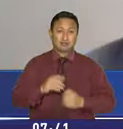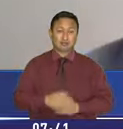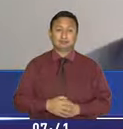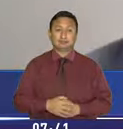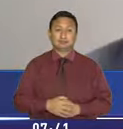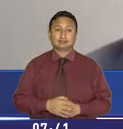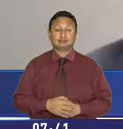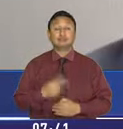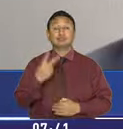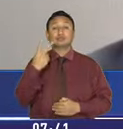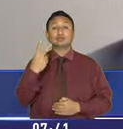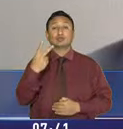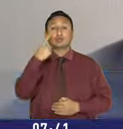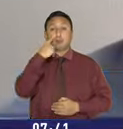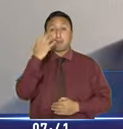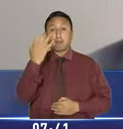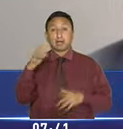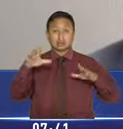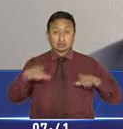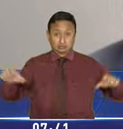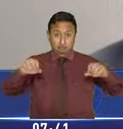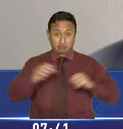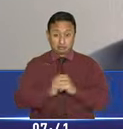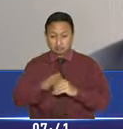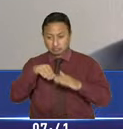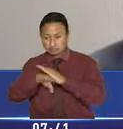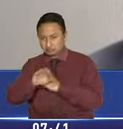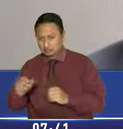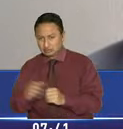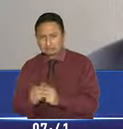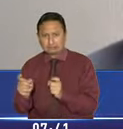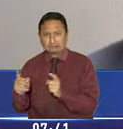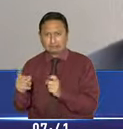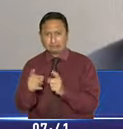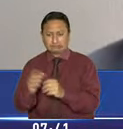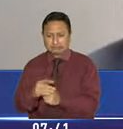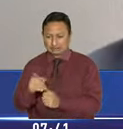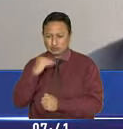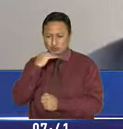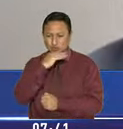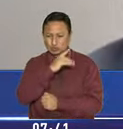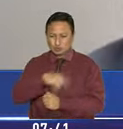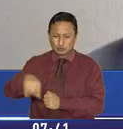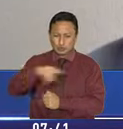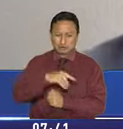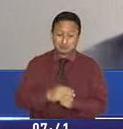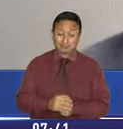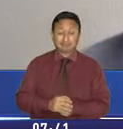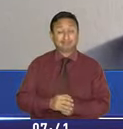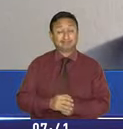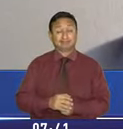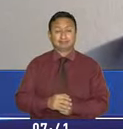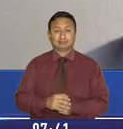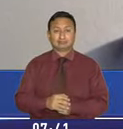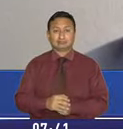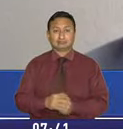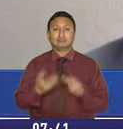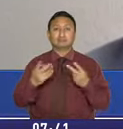encontramos presencia de plagas y también tenían pésimas condiciones higiénico-sanitarias. Y de igual manera, 3 restaurantes por presencia de plagas